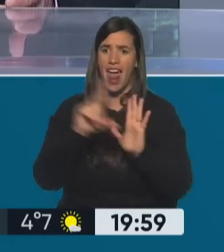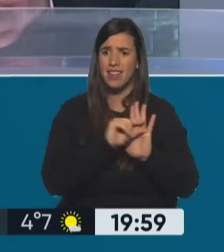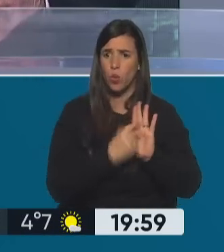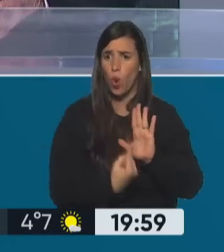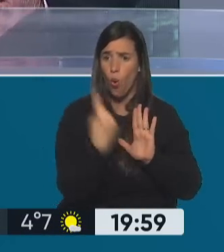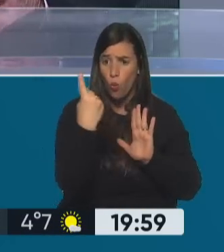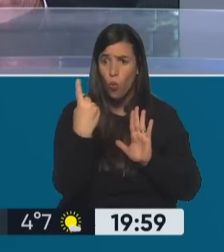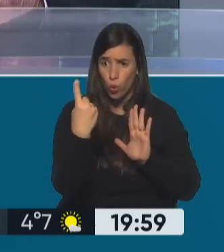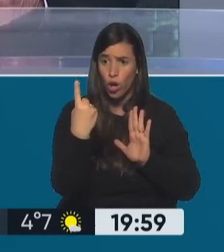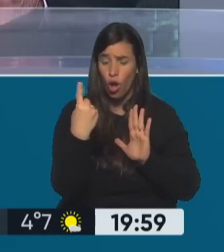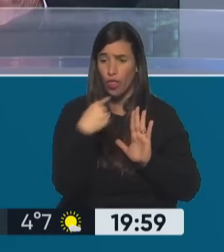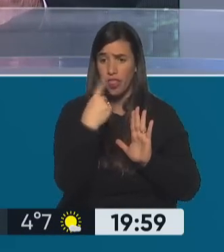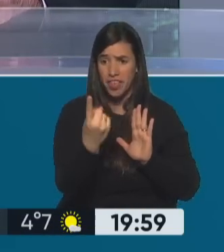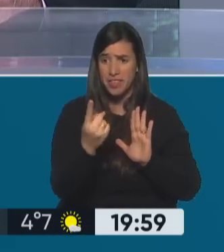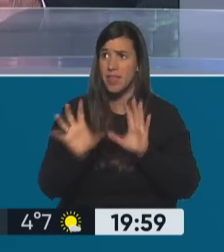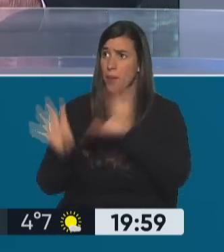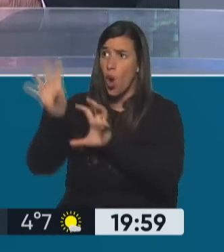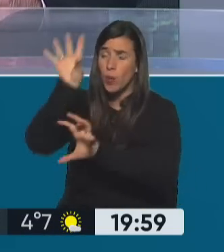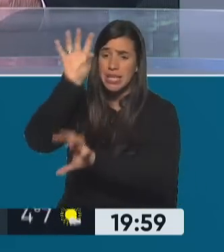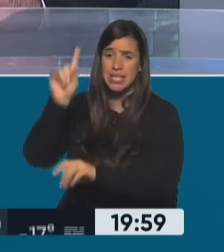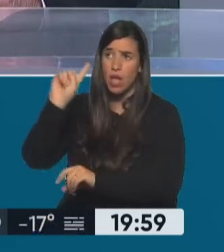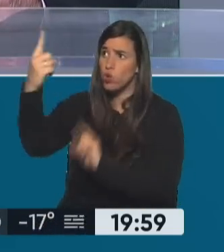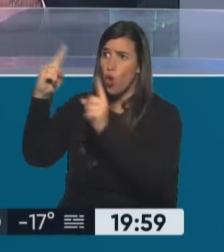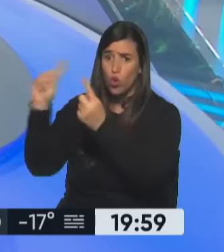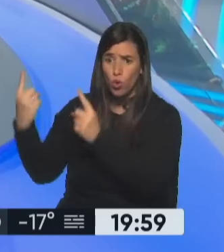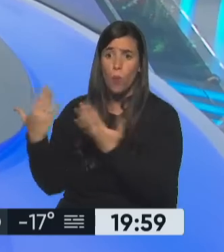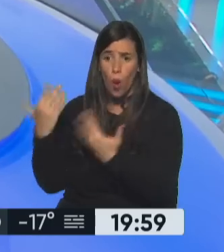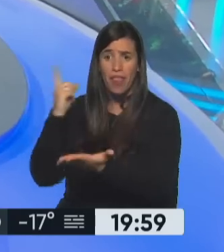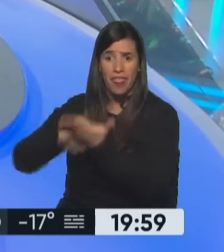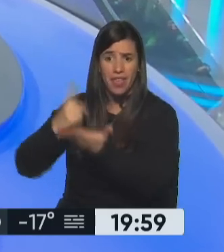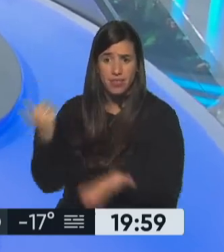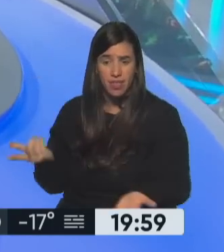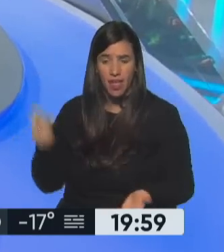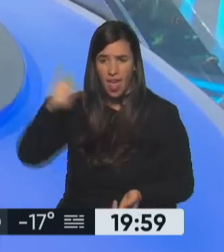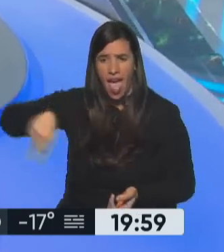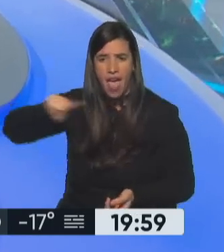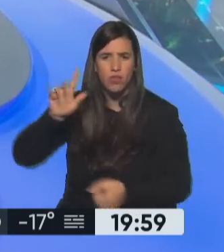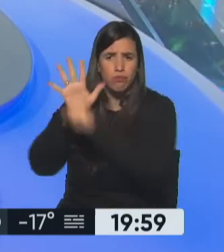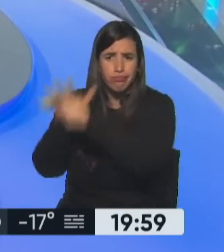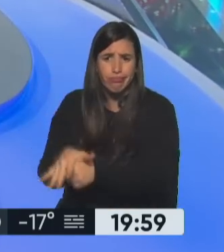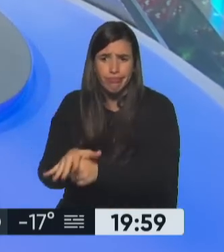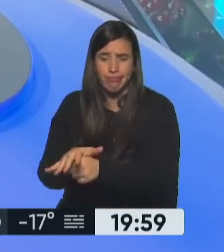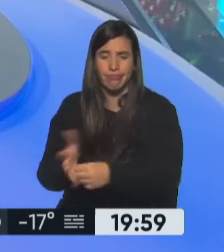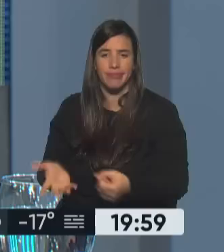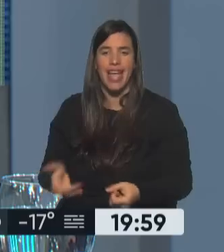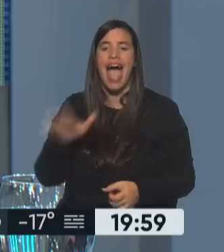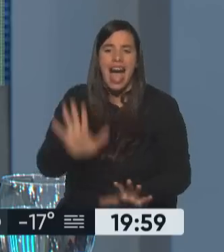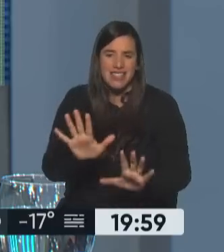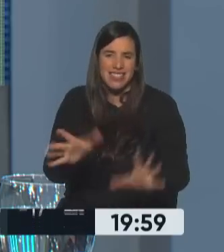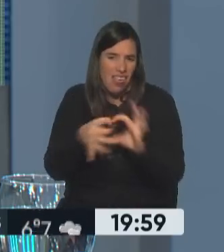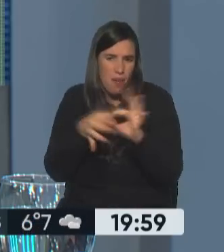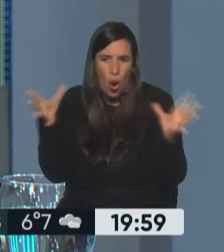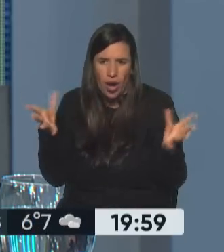la Constitución, nuestro sistema. Ahora, no es posible una democracia completa de esta forma. Digo, en